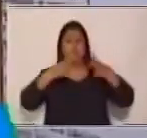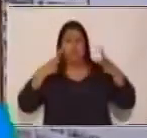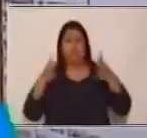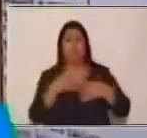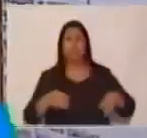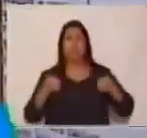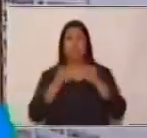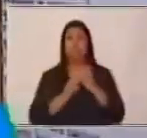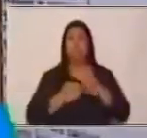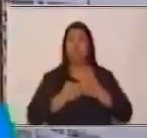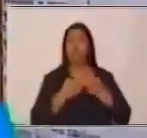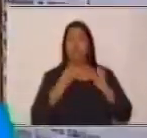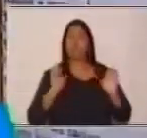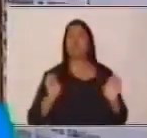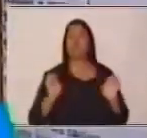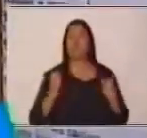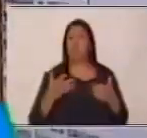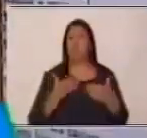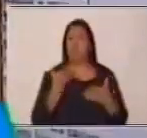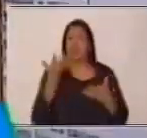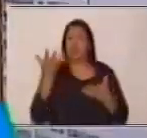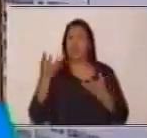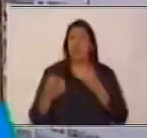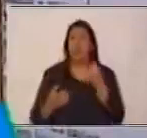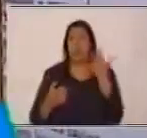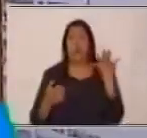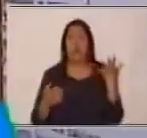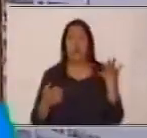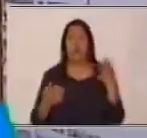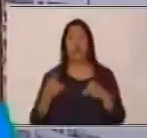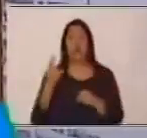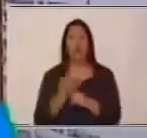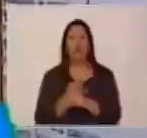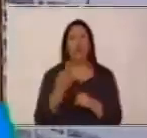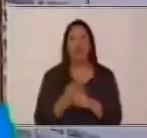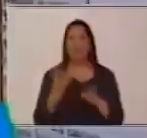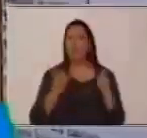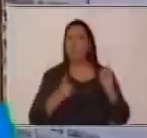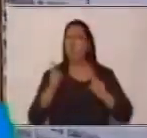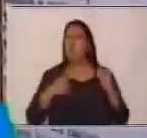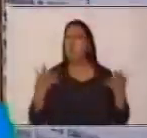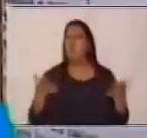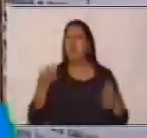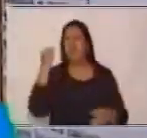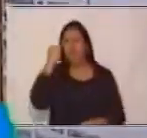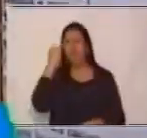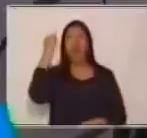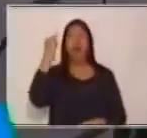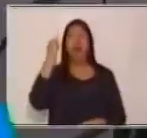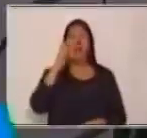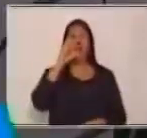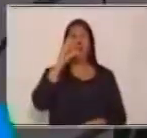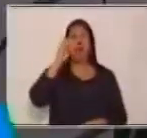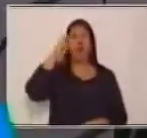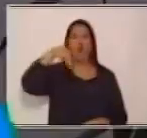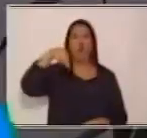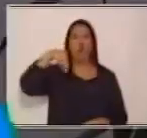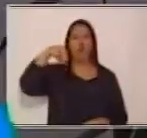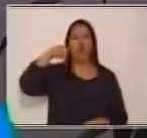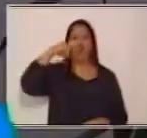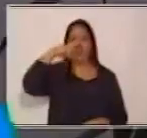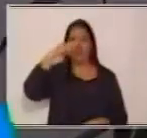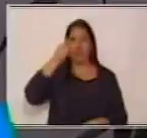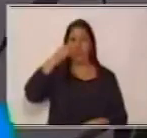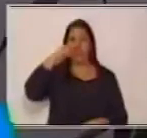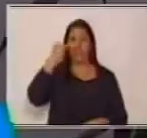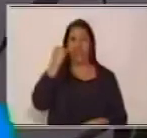expresiones. Y vamos a hacer uso del sentido connotativo. ¿Has escuchado que algunas personas le dicen, él es como un león?